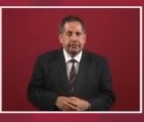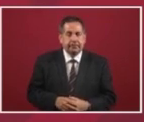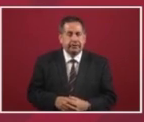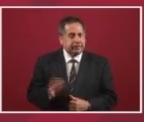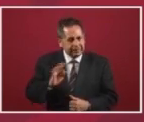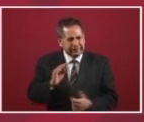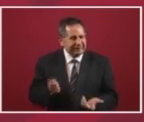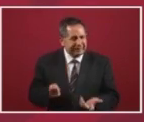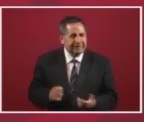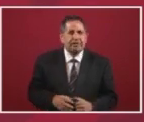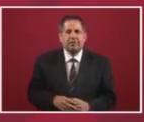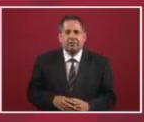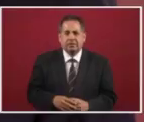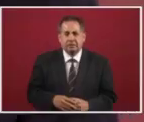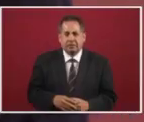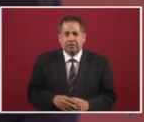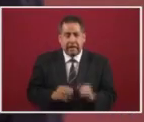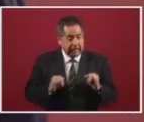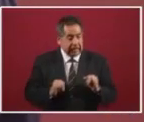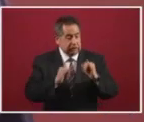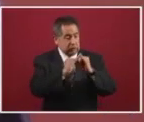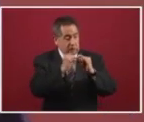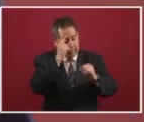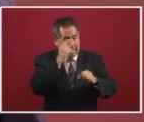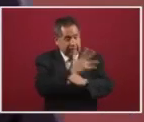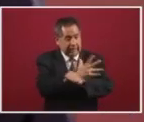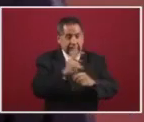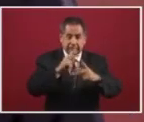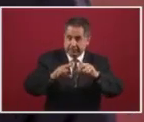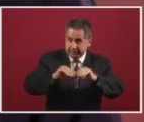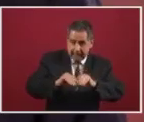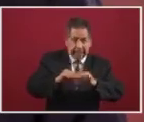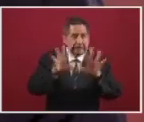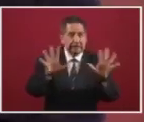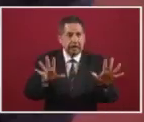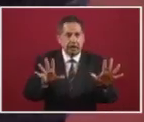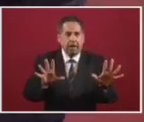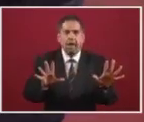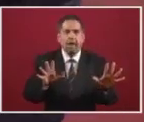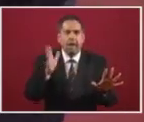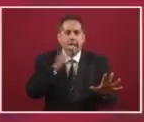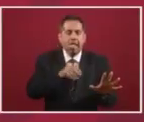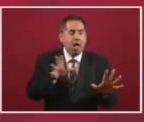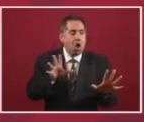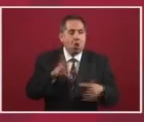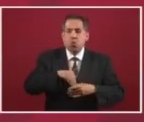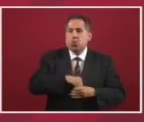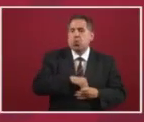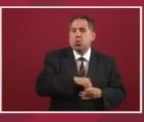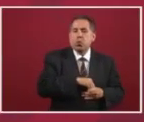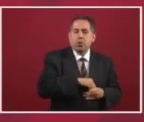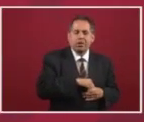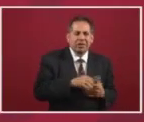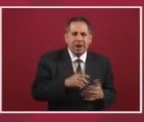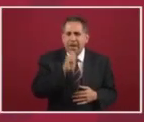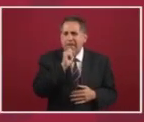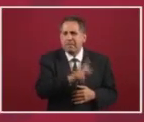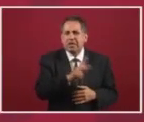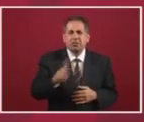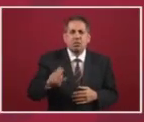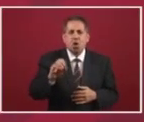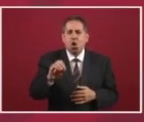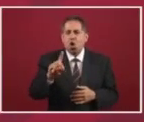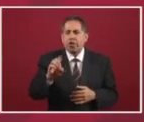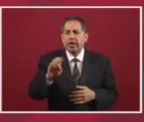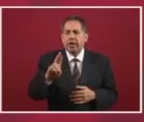Siendo el Instituto de la Transparencia. Lo mismo con lo de Odebrecht.